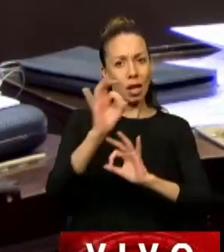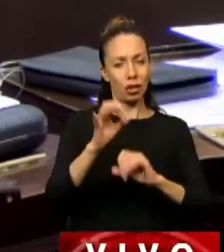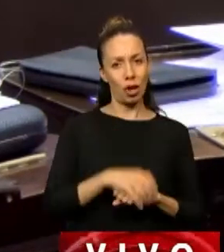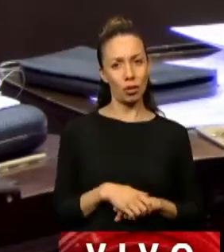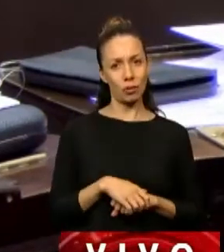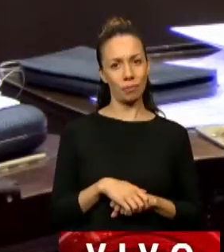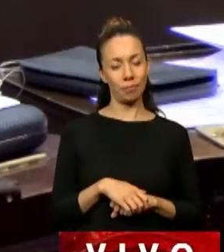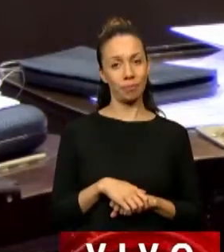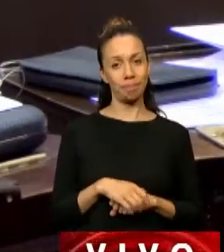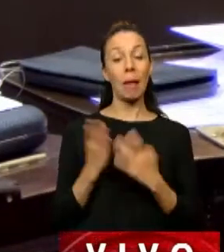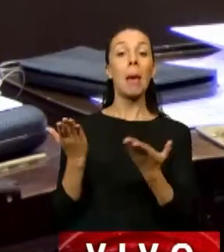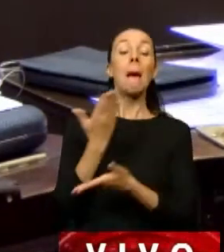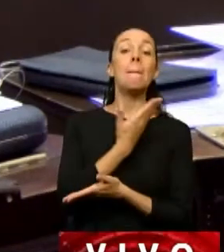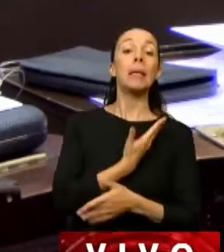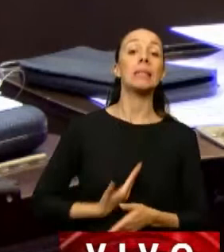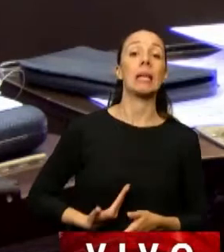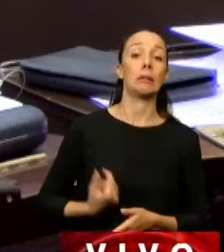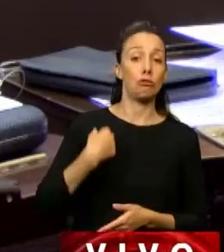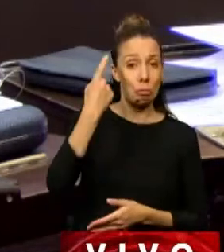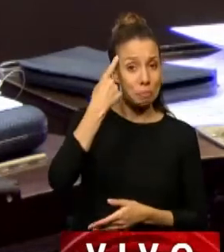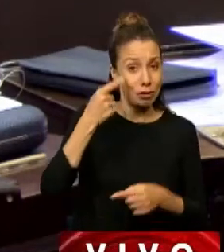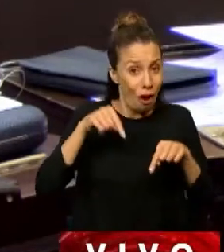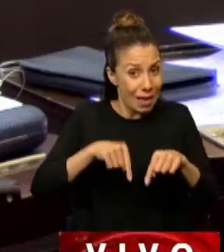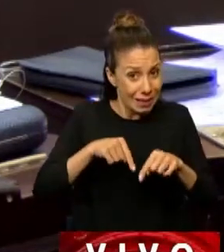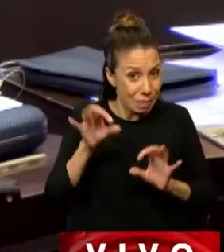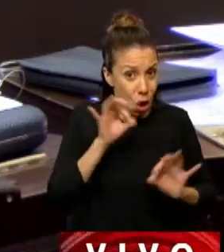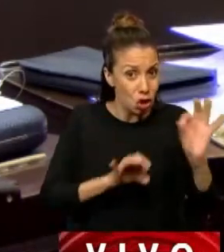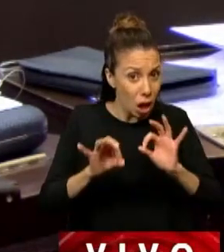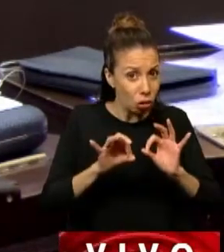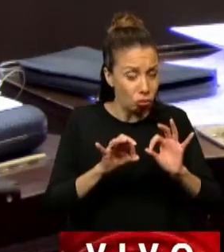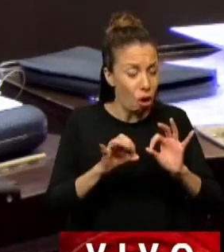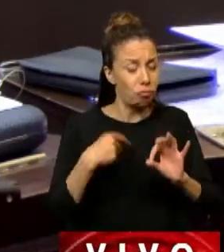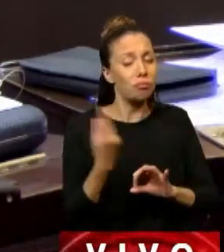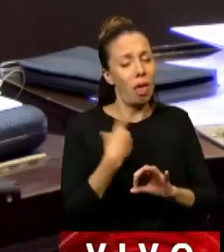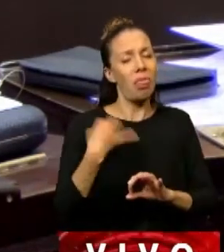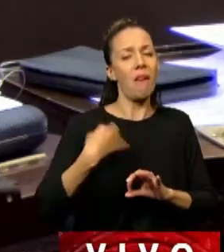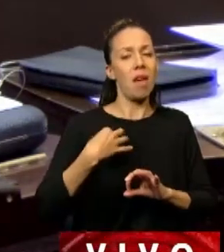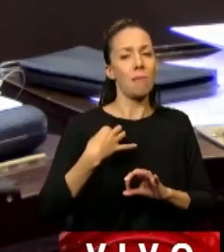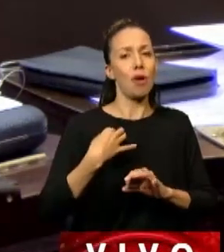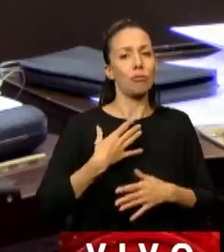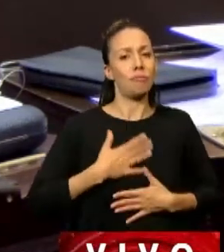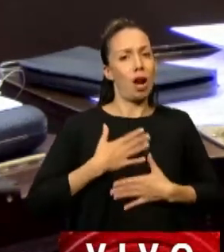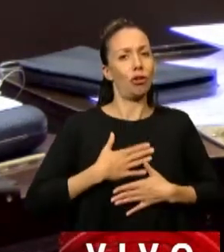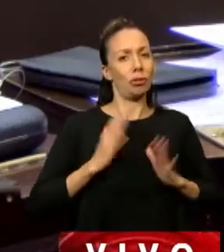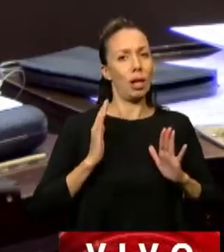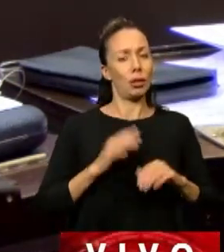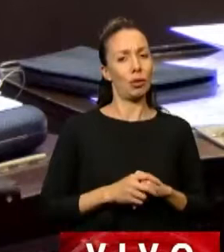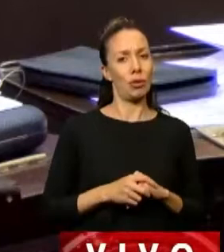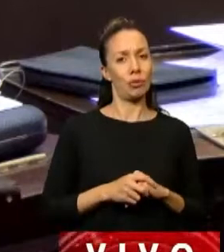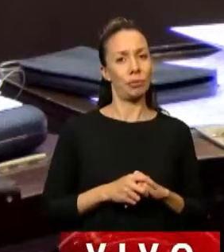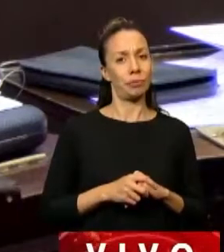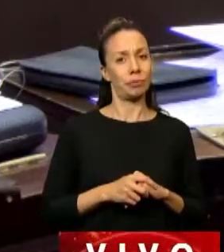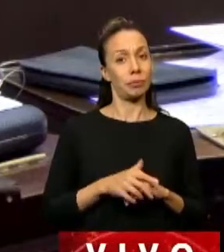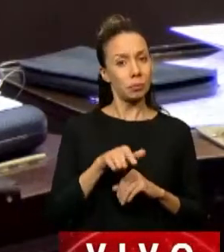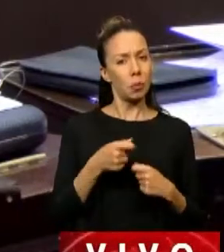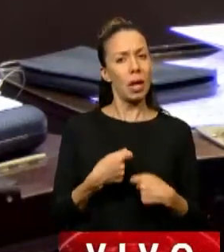que este proyecto nosotros lo celebramos, complementa y amplía